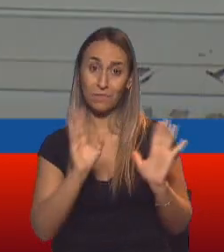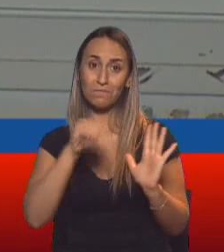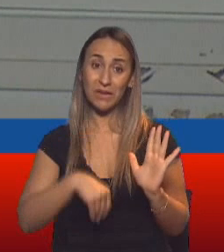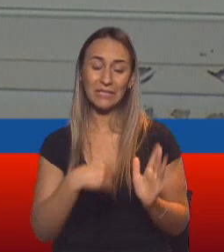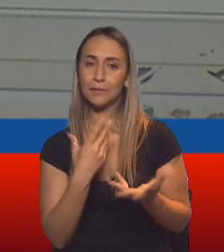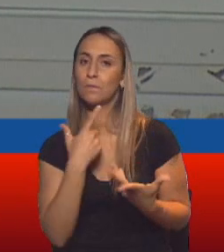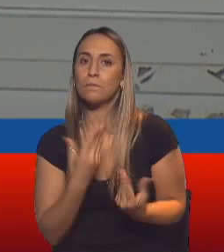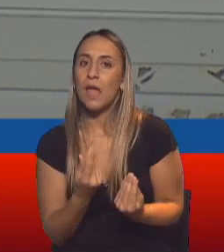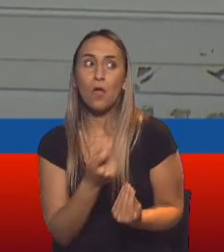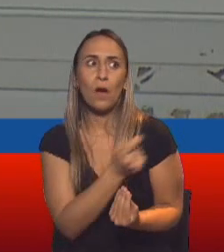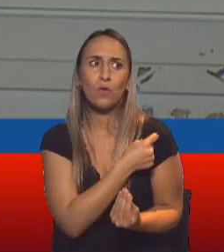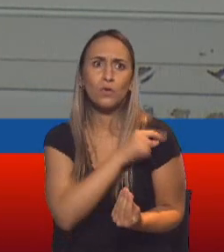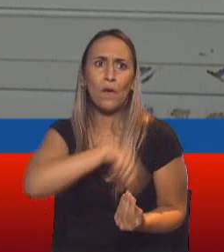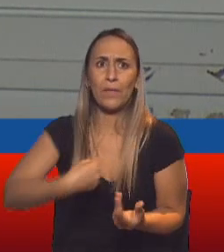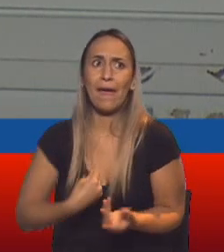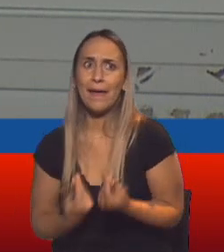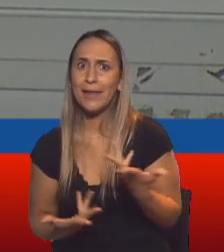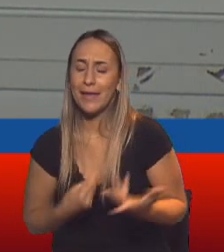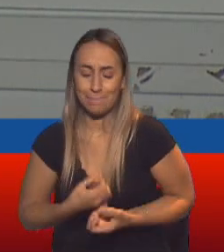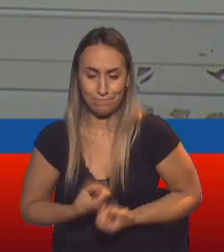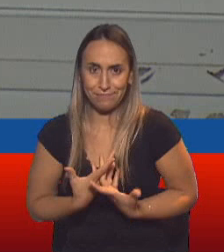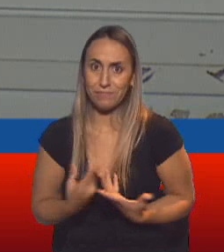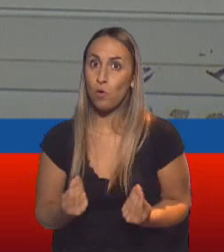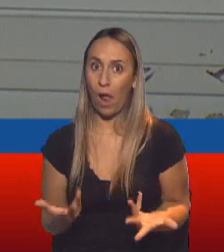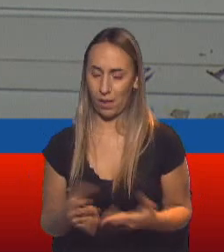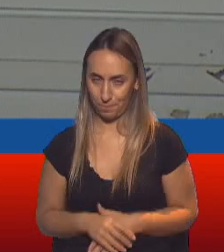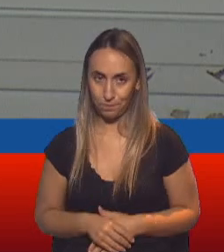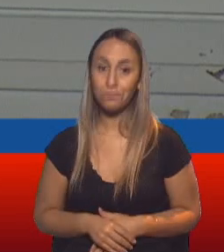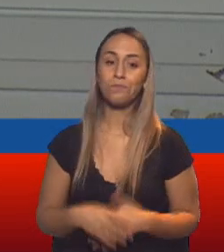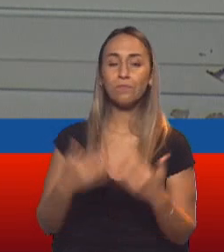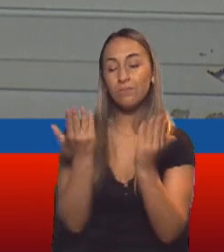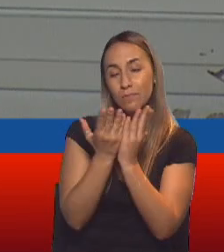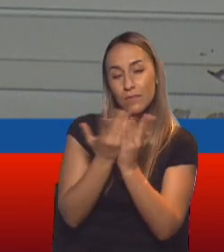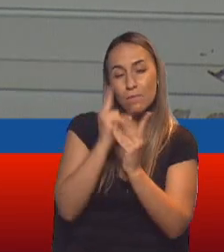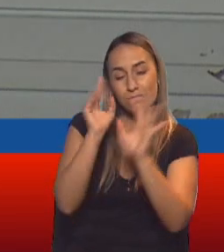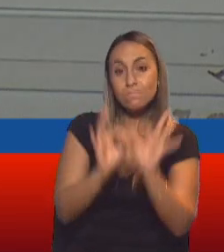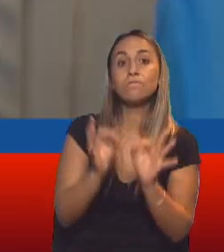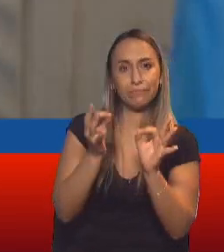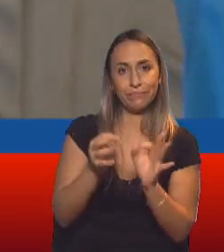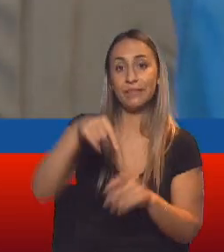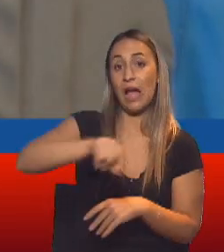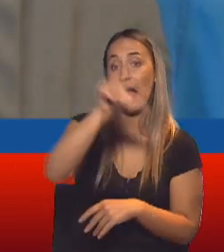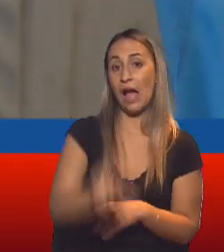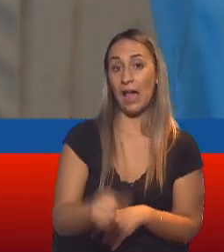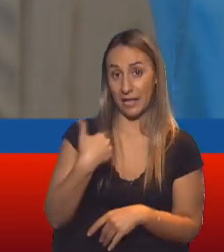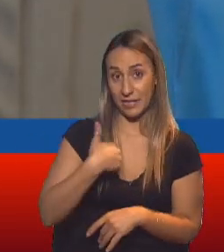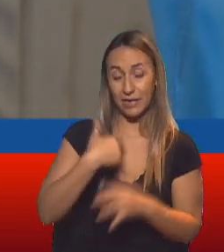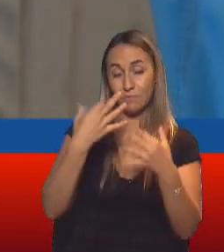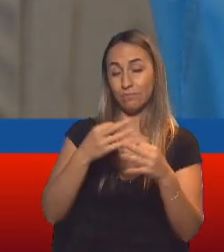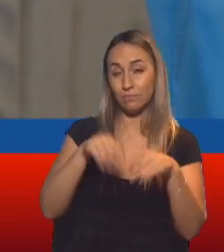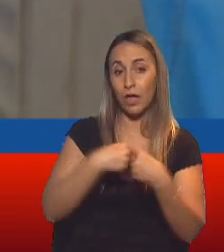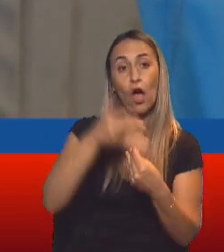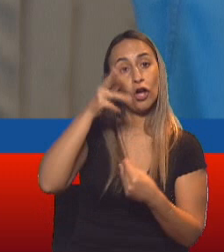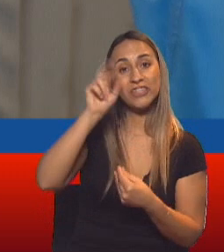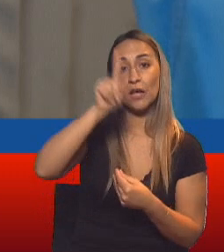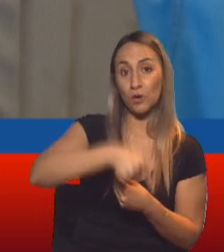adversos que puedan surgir. A raíz de este estudio se desprende que hoy el país cuenta con el 85% de habitantes vacunados